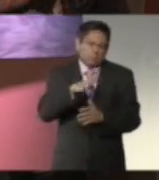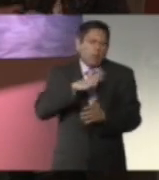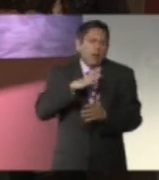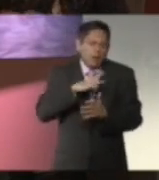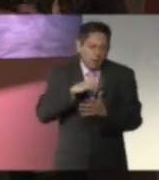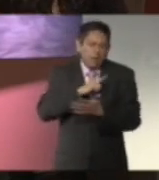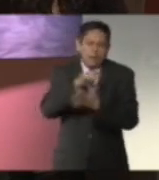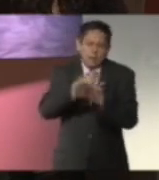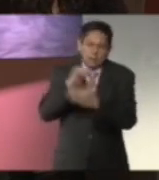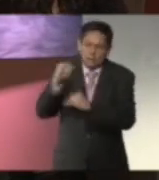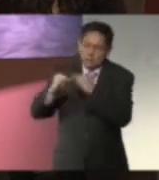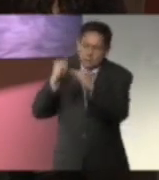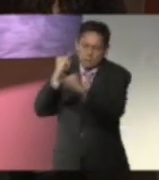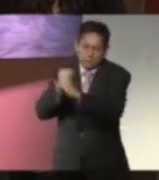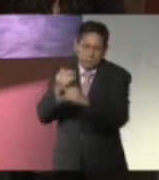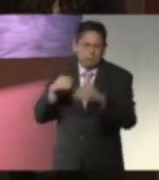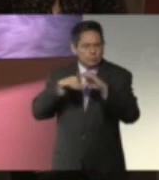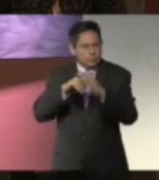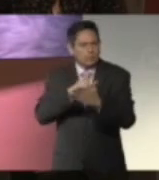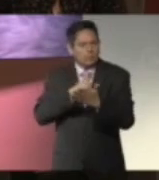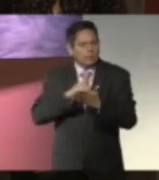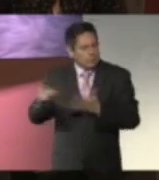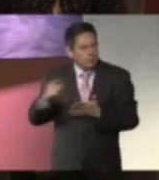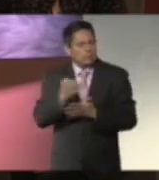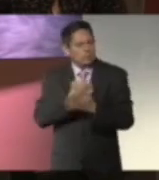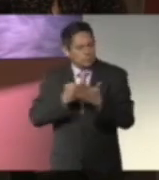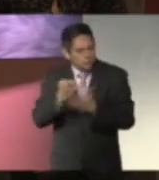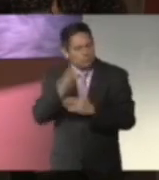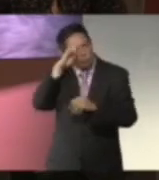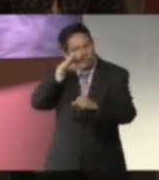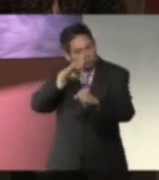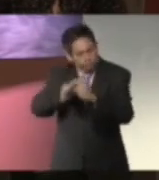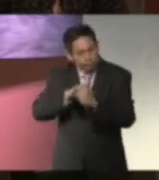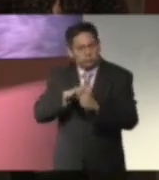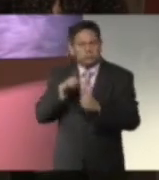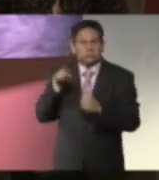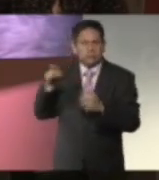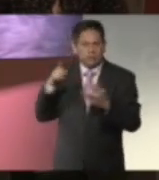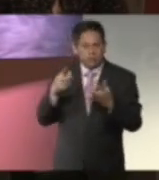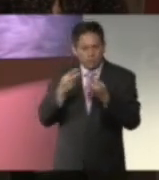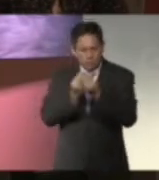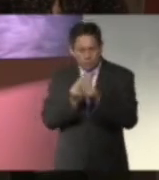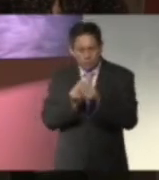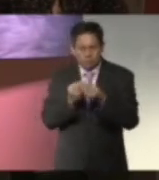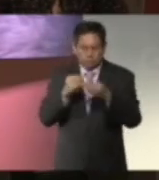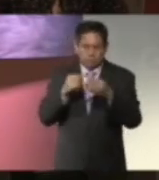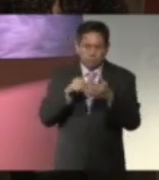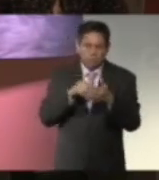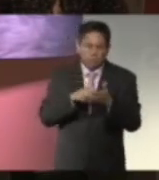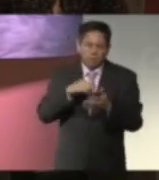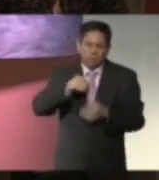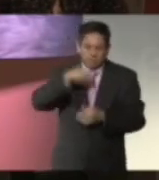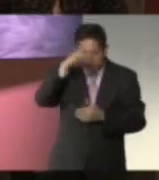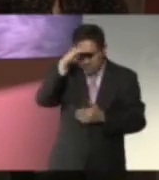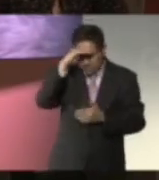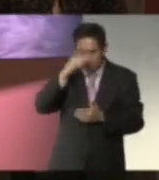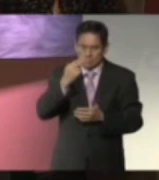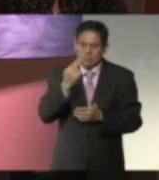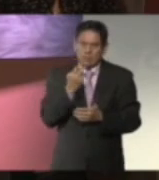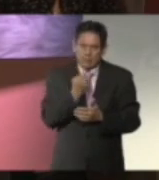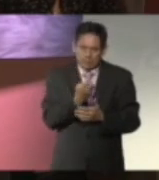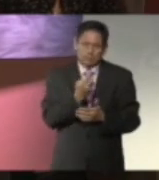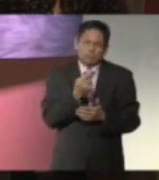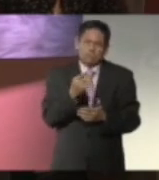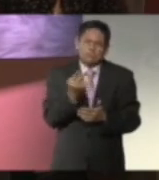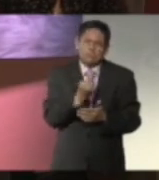Económicos, Sociales y Culturales en el mismo paquete, yo creo que tendríamos que resolver muchas cosas desde esos